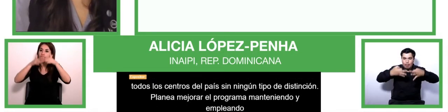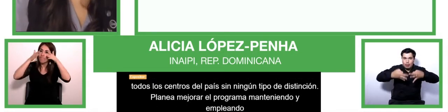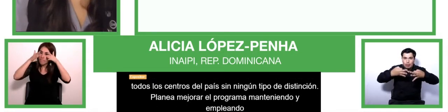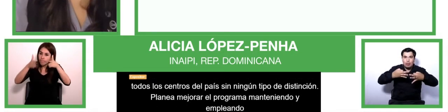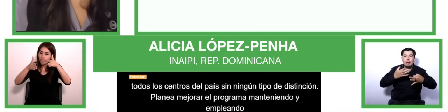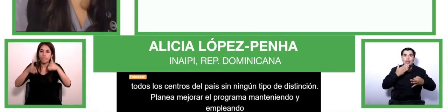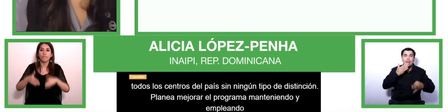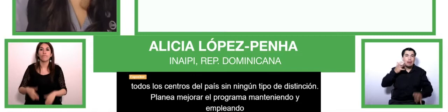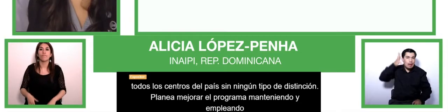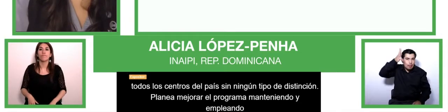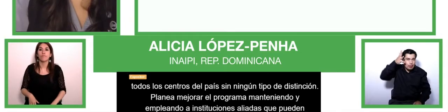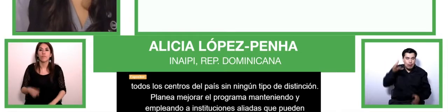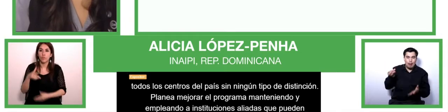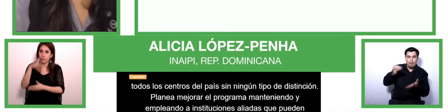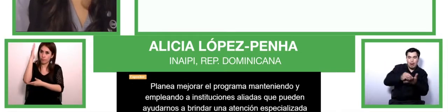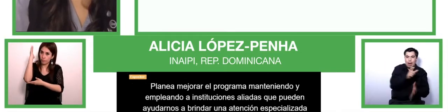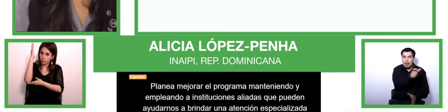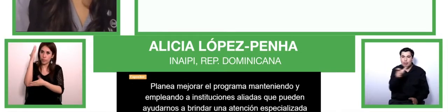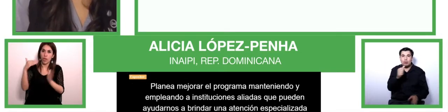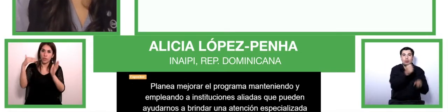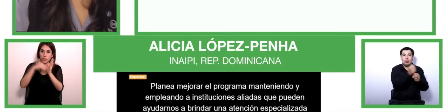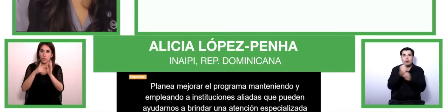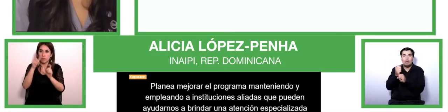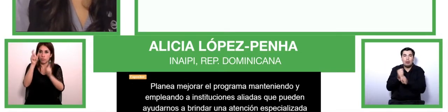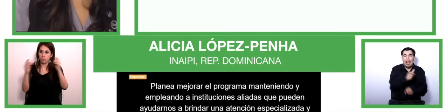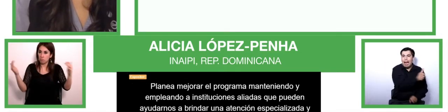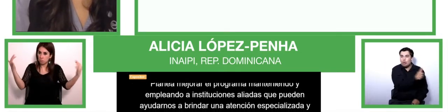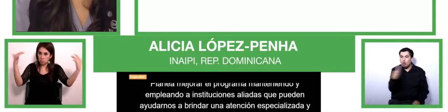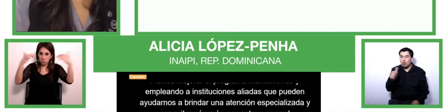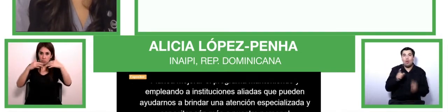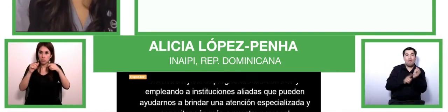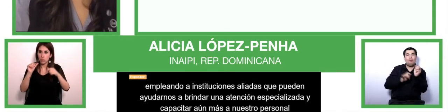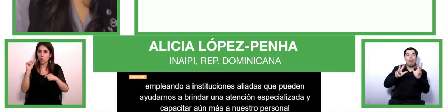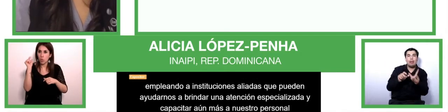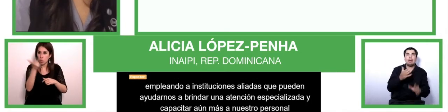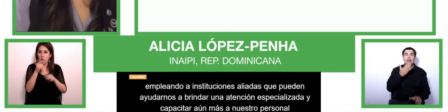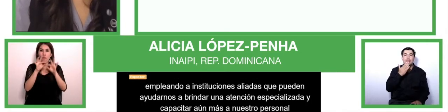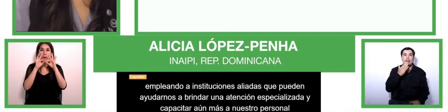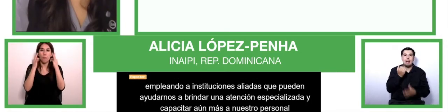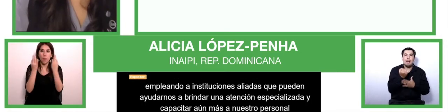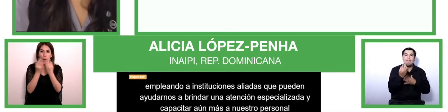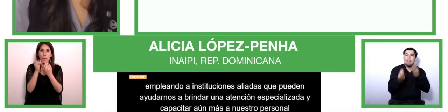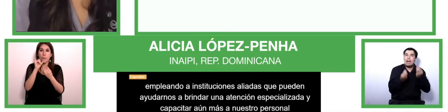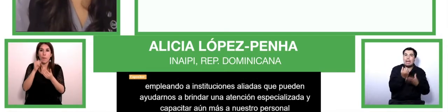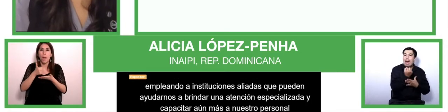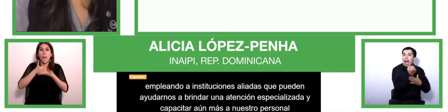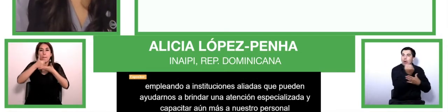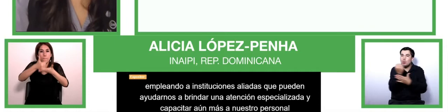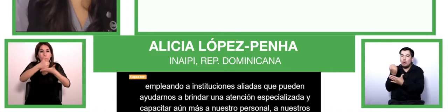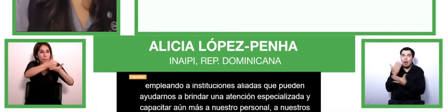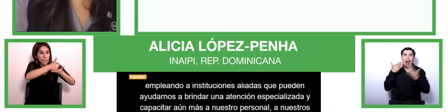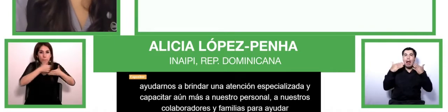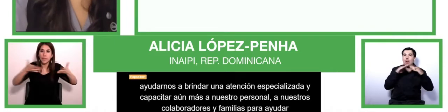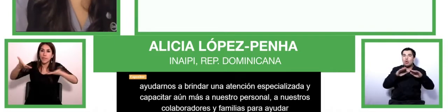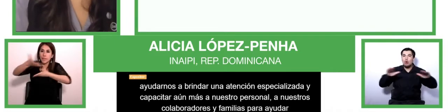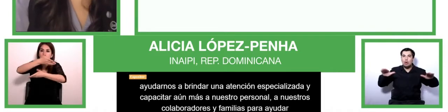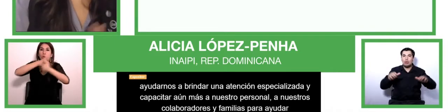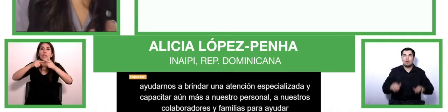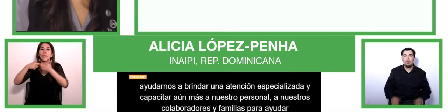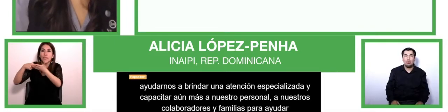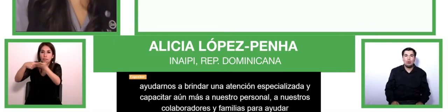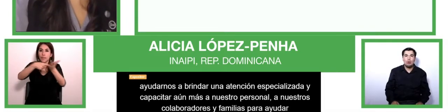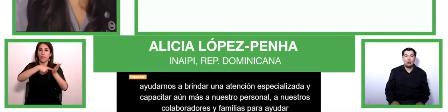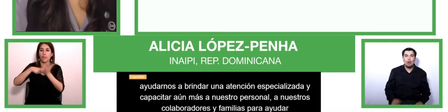y capacitar aún más a nuestro personal, a nuestros colaboradores y familias para ayudar a nuestros niños con condición